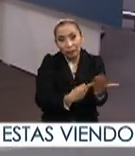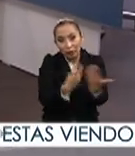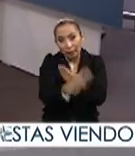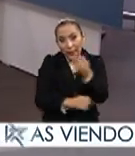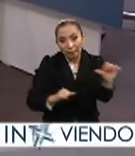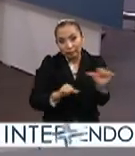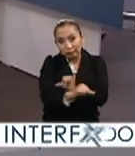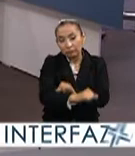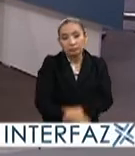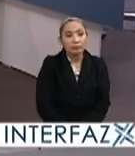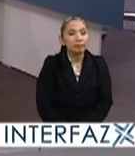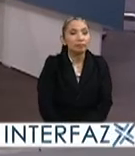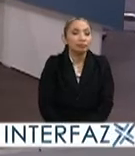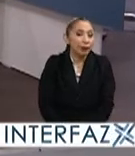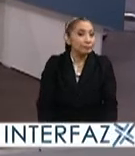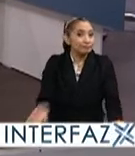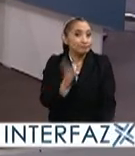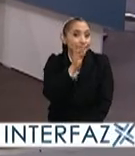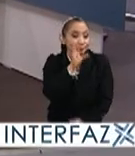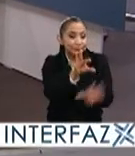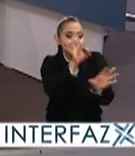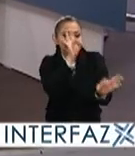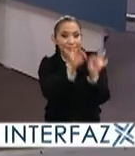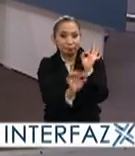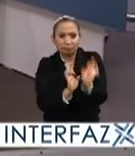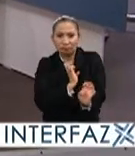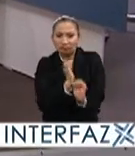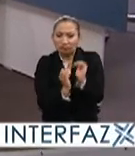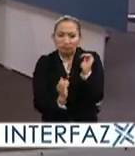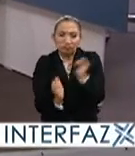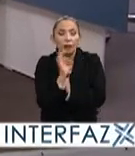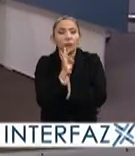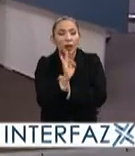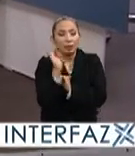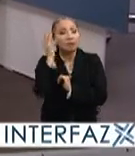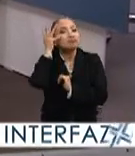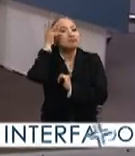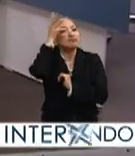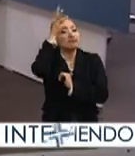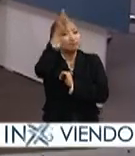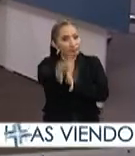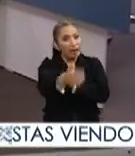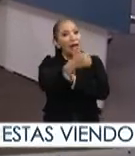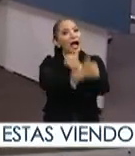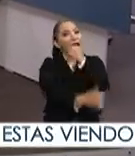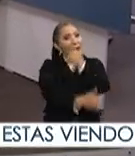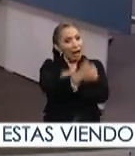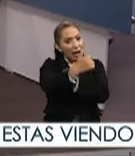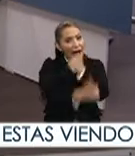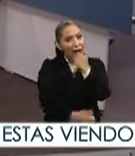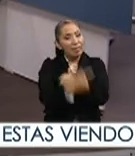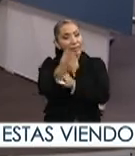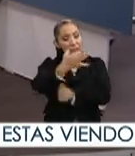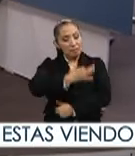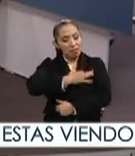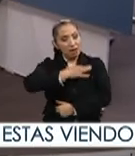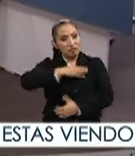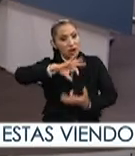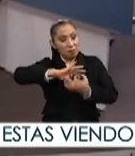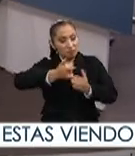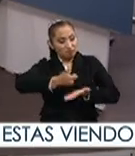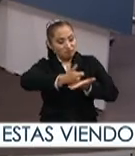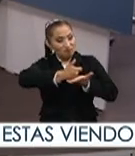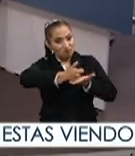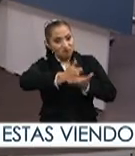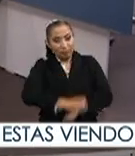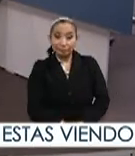de movilidad. Claro. Y resultar unos grandes entrenadores que pueden llevar carreras de medallistas olímpicos